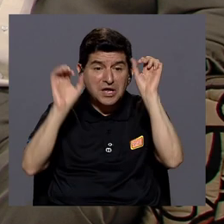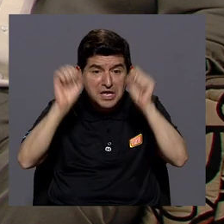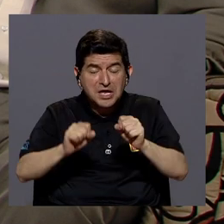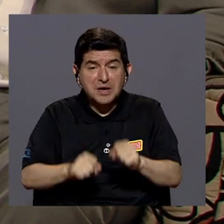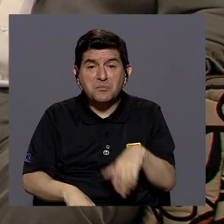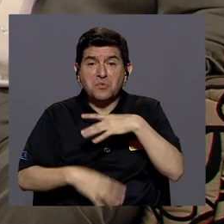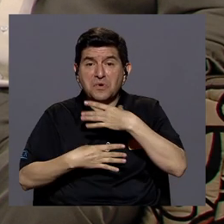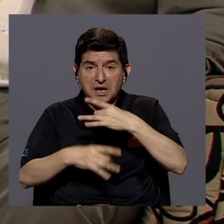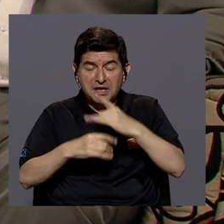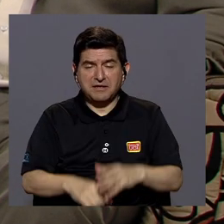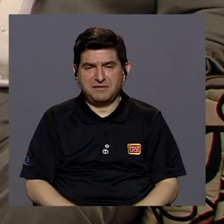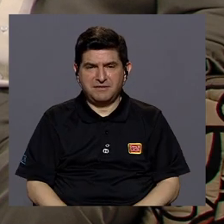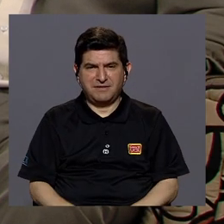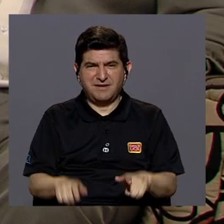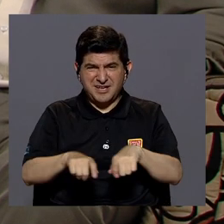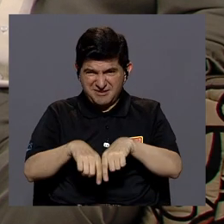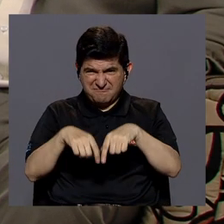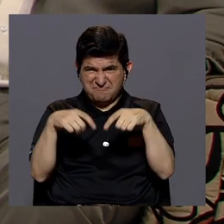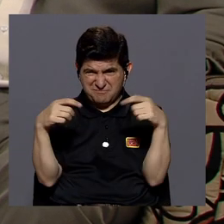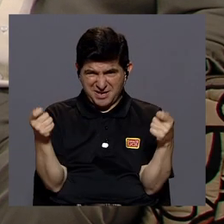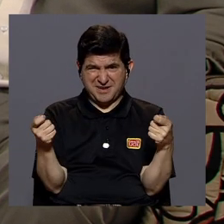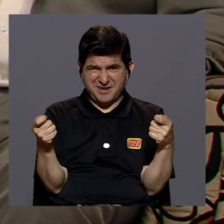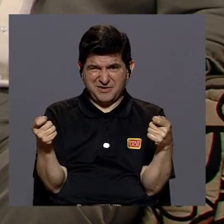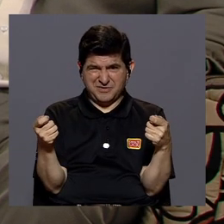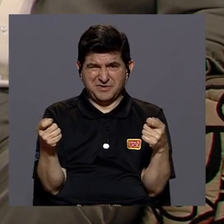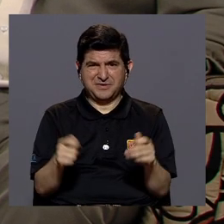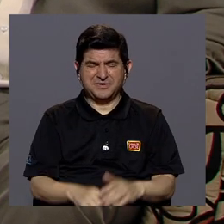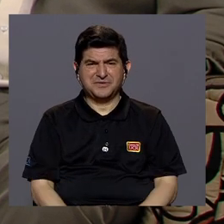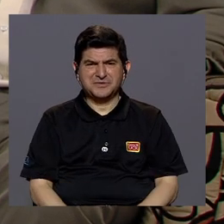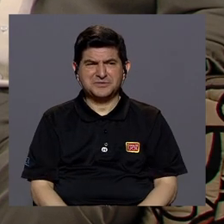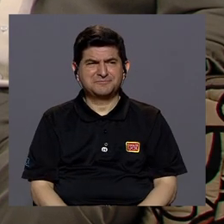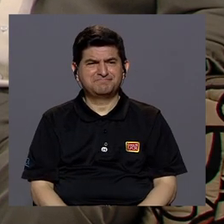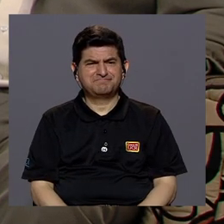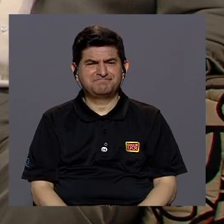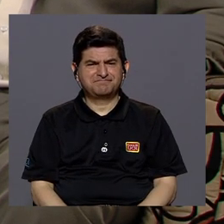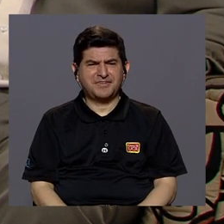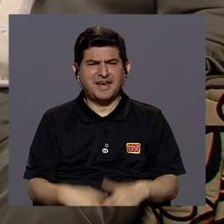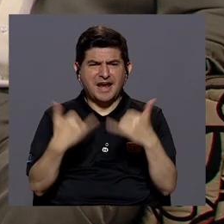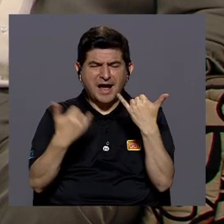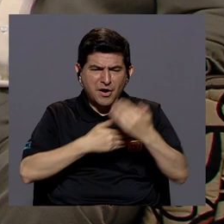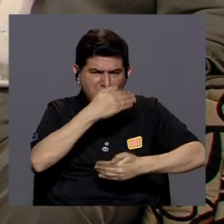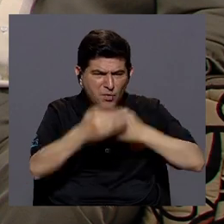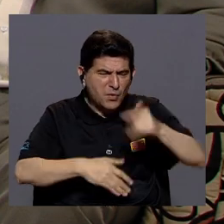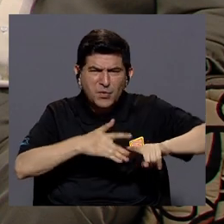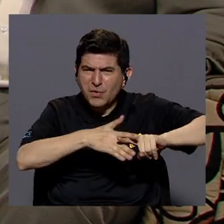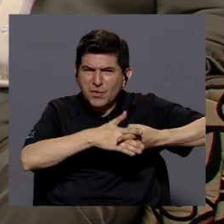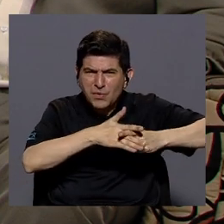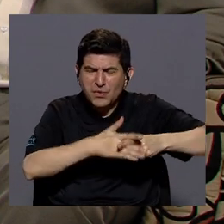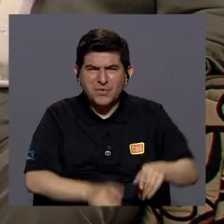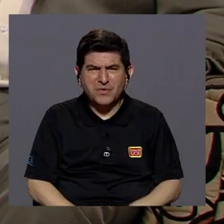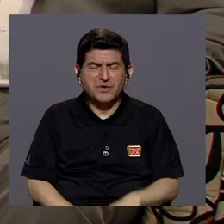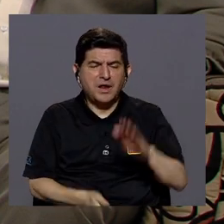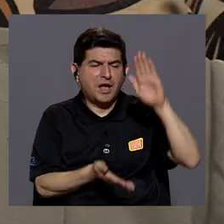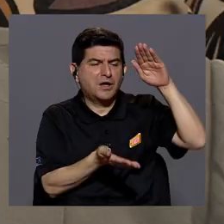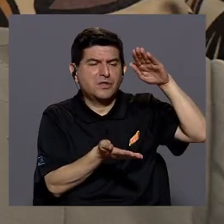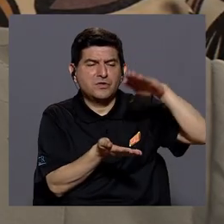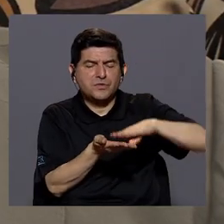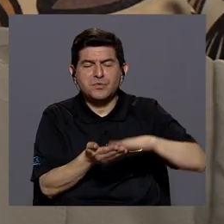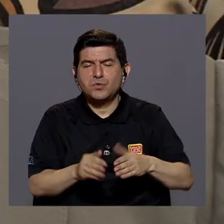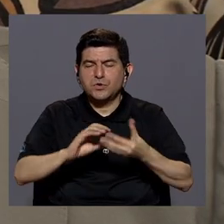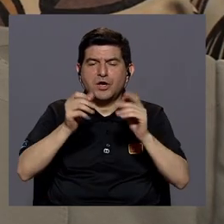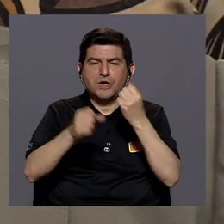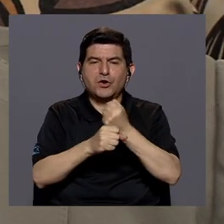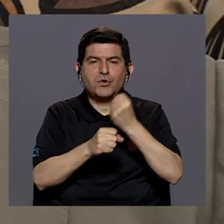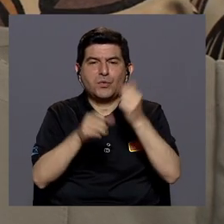Porque en los periódicos, inclusive con la mecanización de todo, hasta se reduce gente. Uh-huh. Por